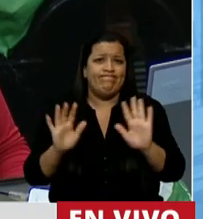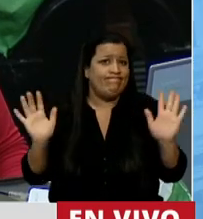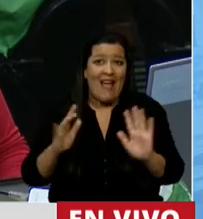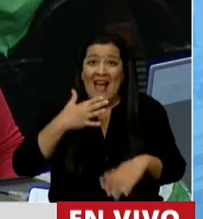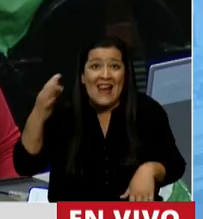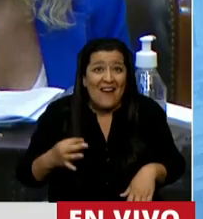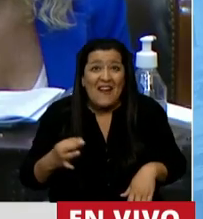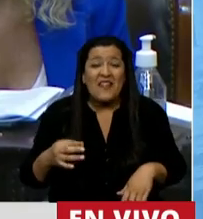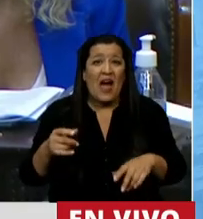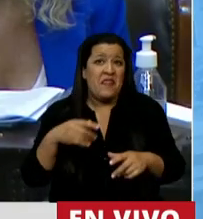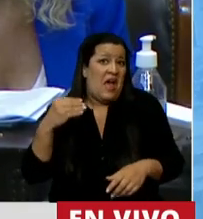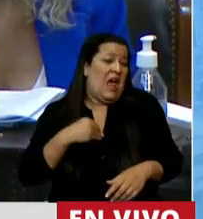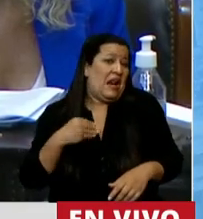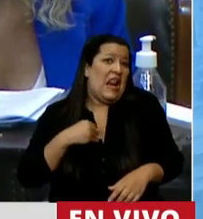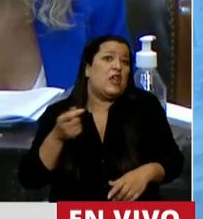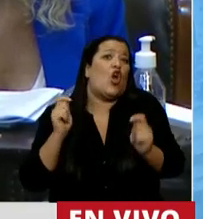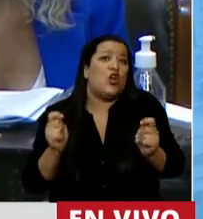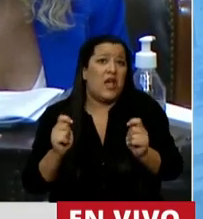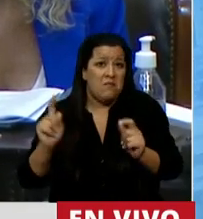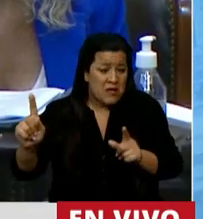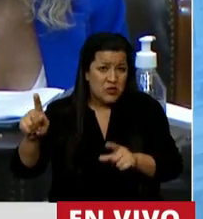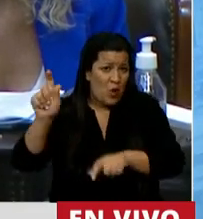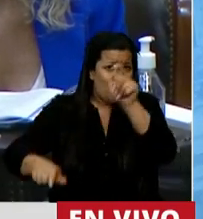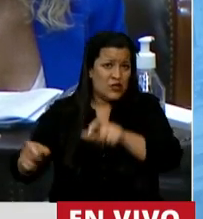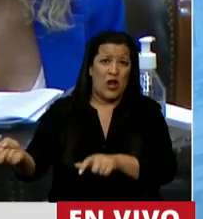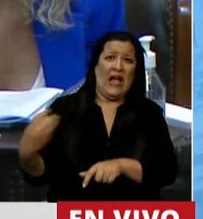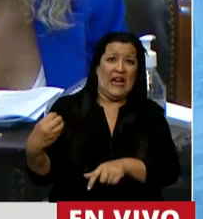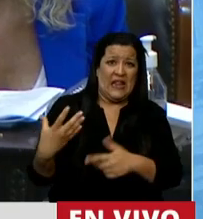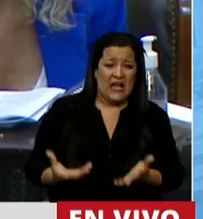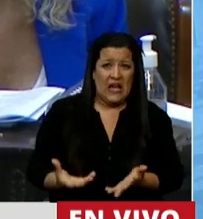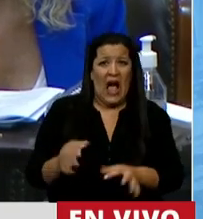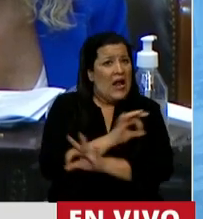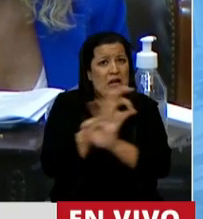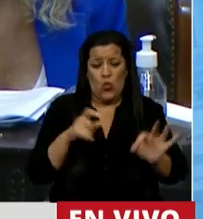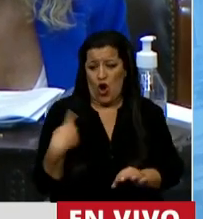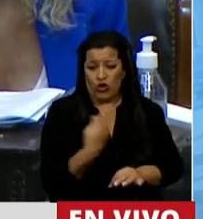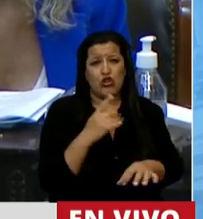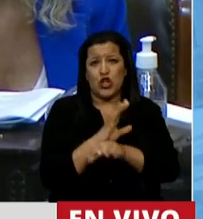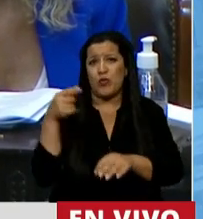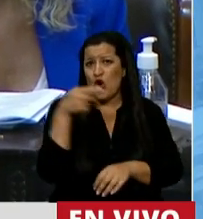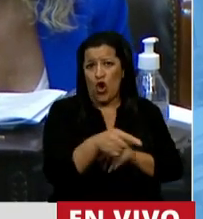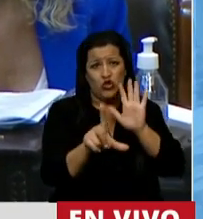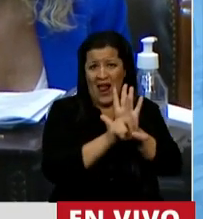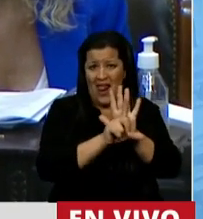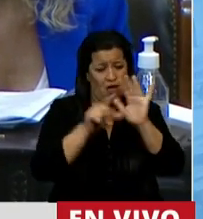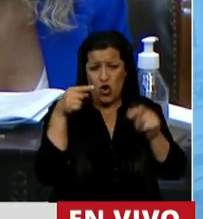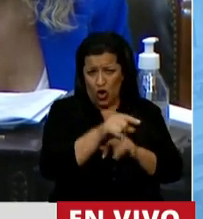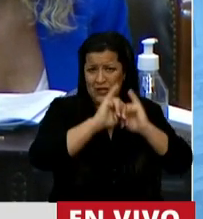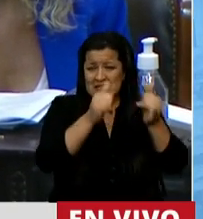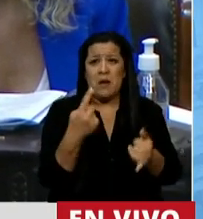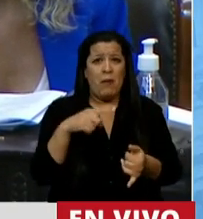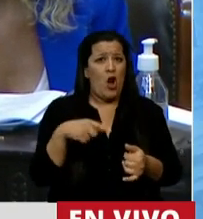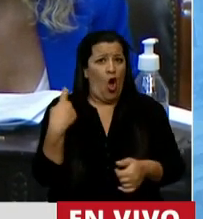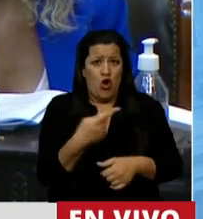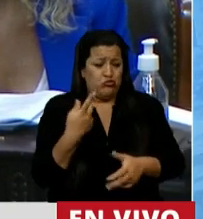quienes trajeron la religión son aquellos que nos critican. Ninguno de nosotros que estamos en contra de esta legislación nos